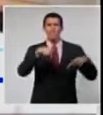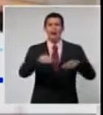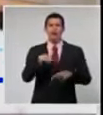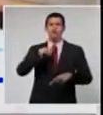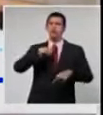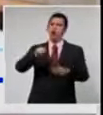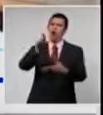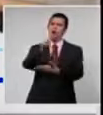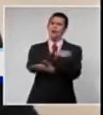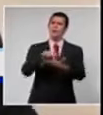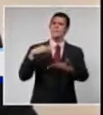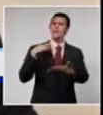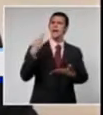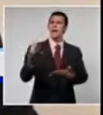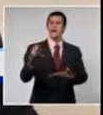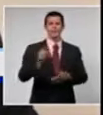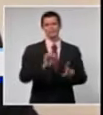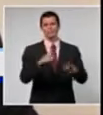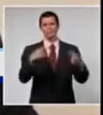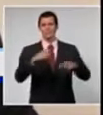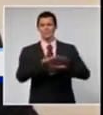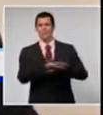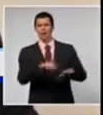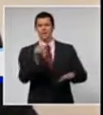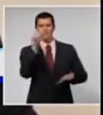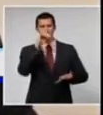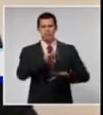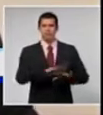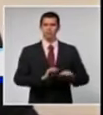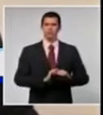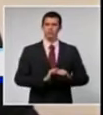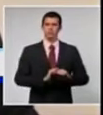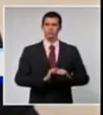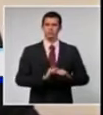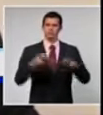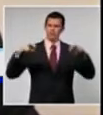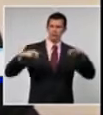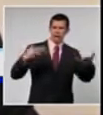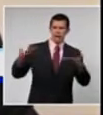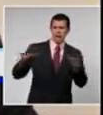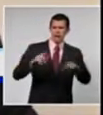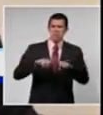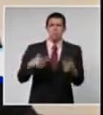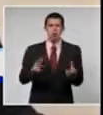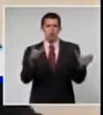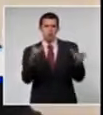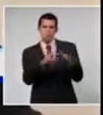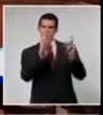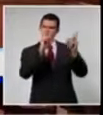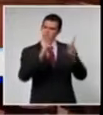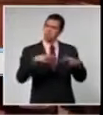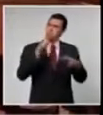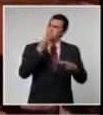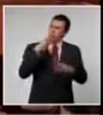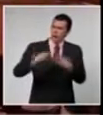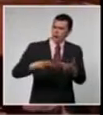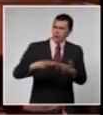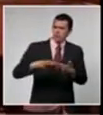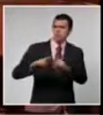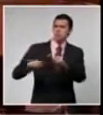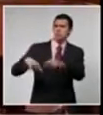la solicitud del Contralor de la República y otros funcionarios de privar de ese derecho al partido. También inhabilita al expresidente